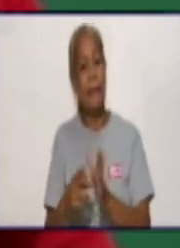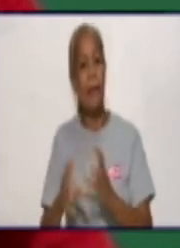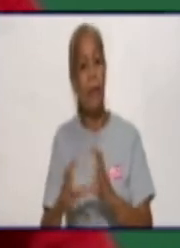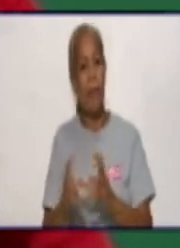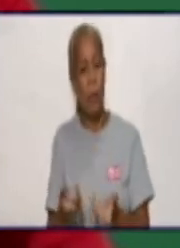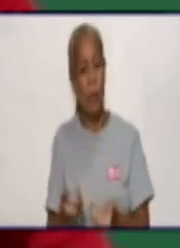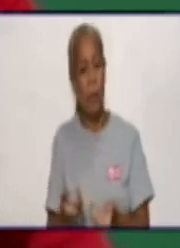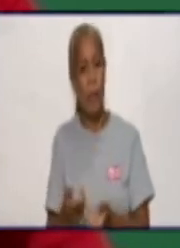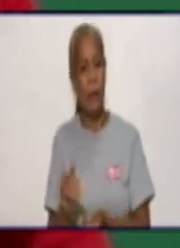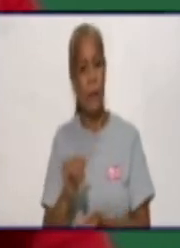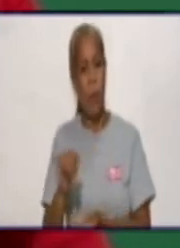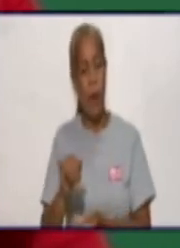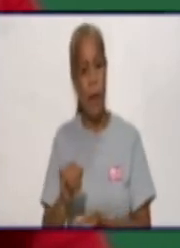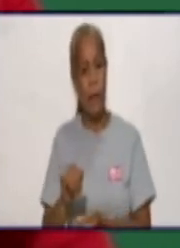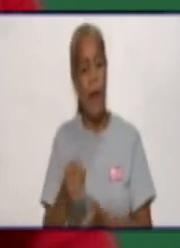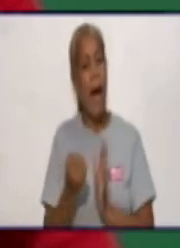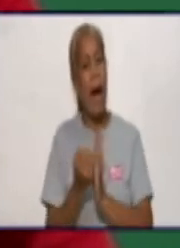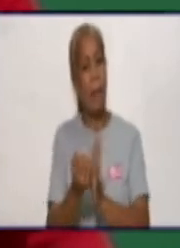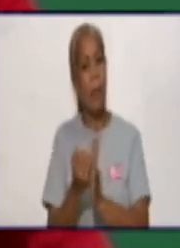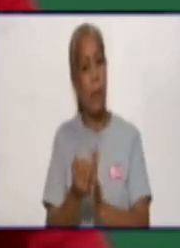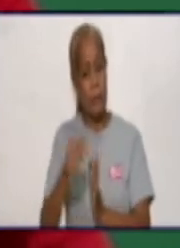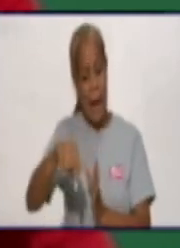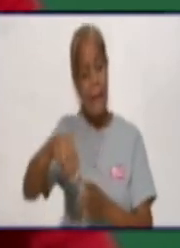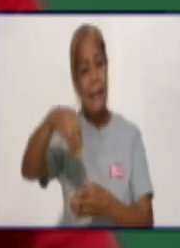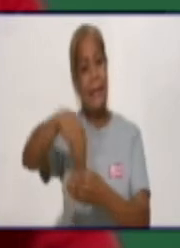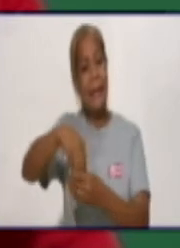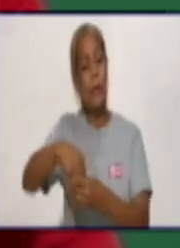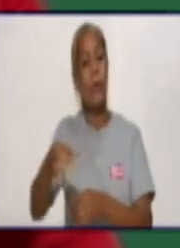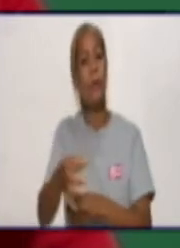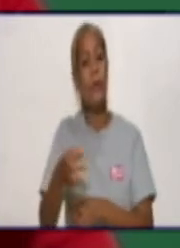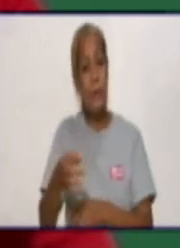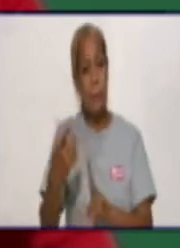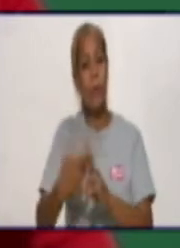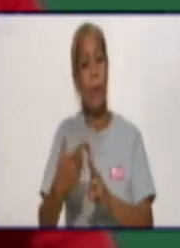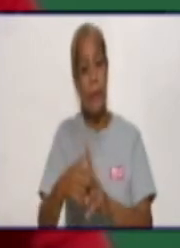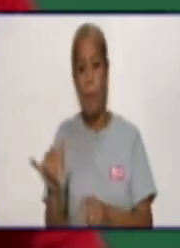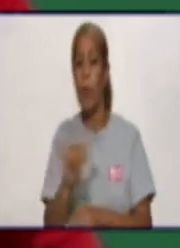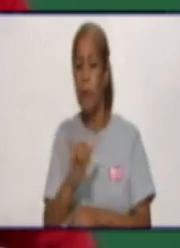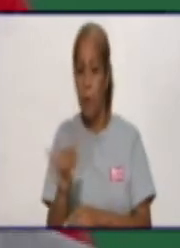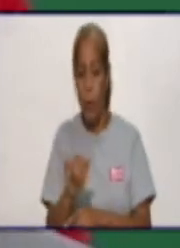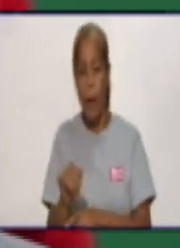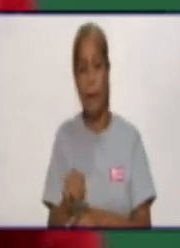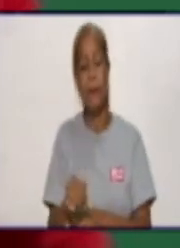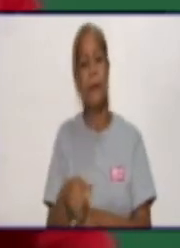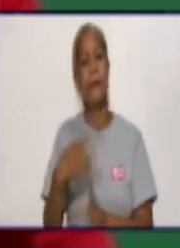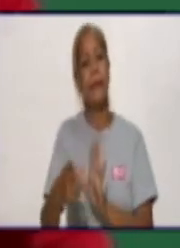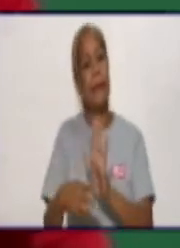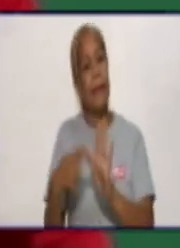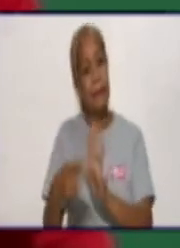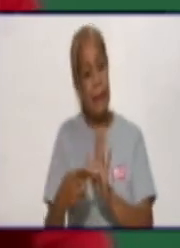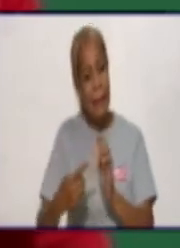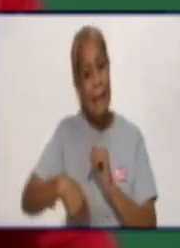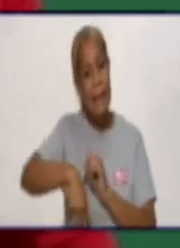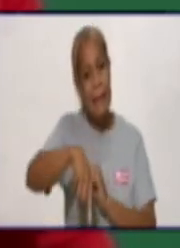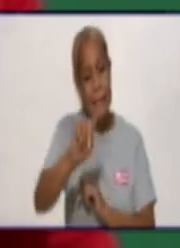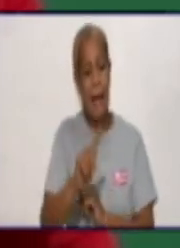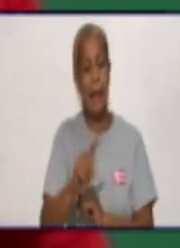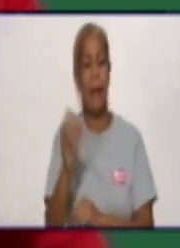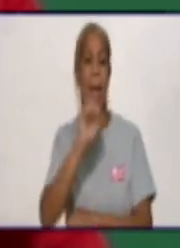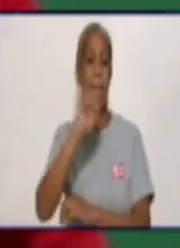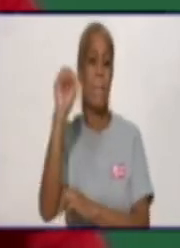urbana si el 3 voy o el servicio urbano aquí dentro de la ciudad de bayamo y el tren que enlaza también con la ciudad de mab hay que decir también se